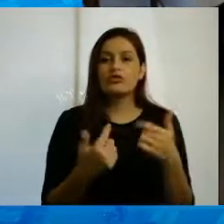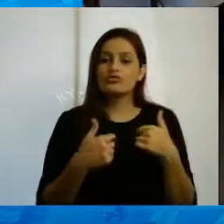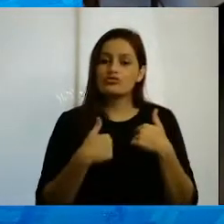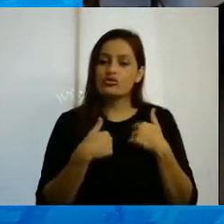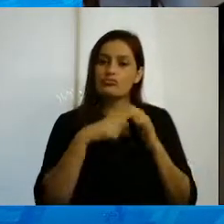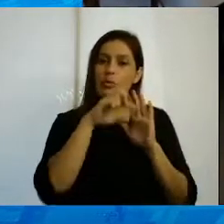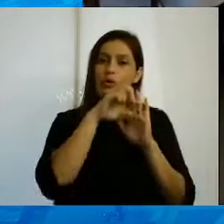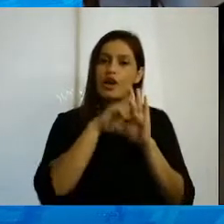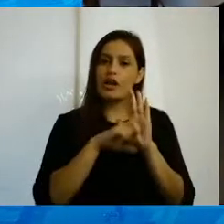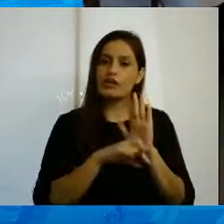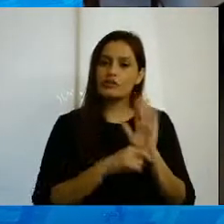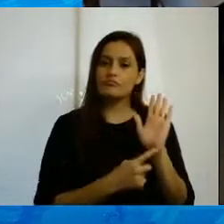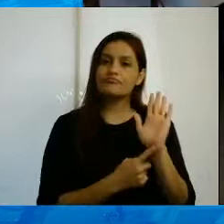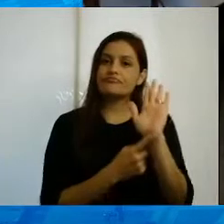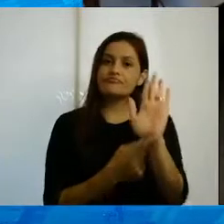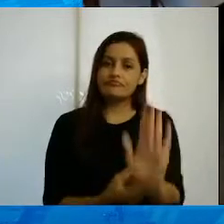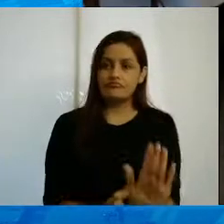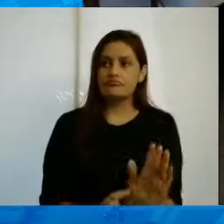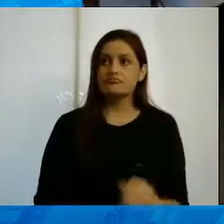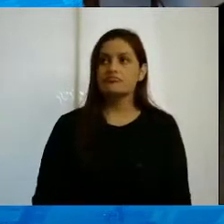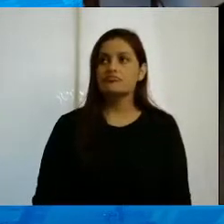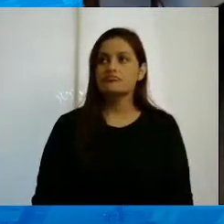que vamos a estar trabajando en conjunto.